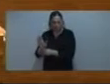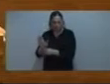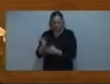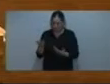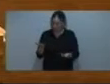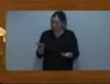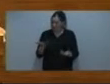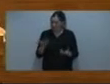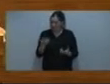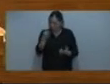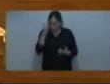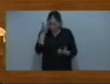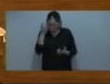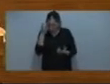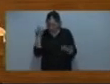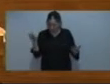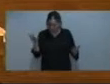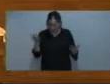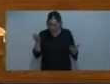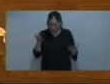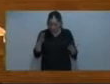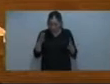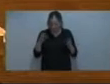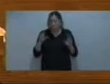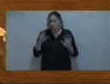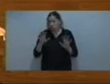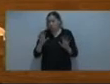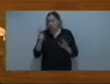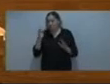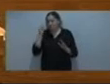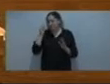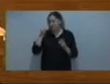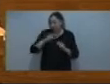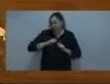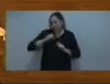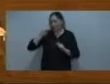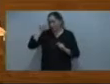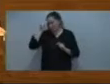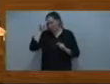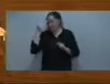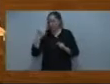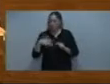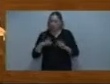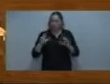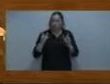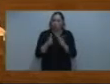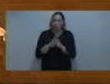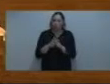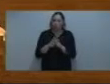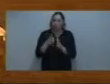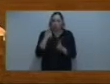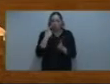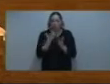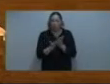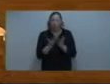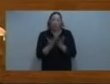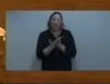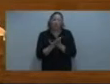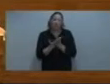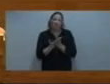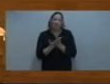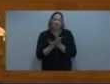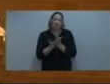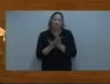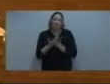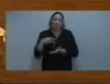Sería ridículo. Lo que nos lleva a malpensar que el grupo proponente no nos quiere aquí. Ustedes